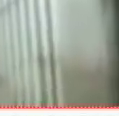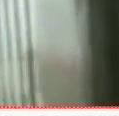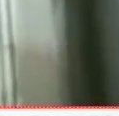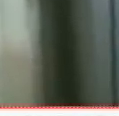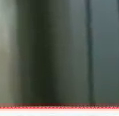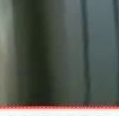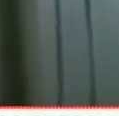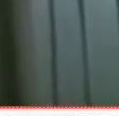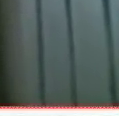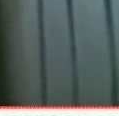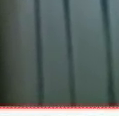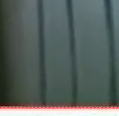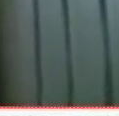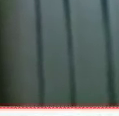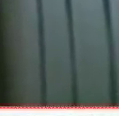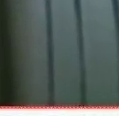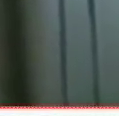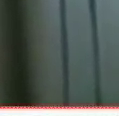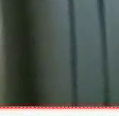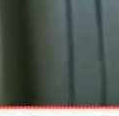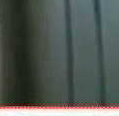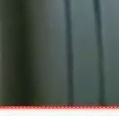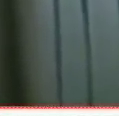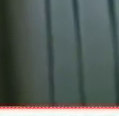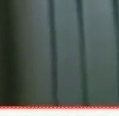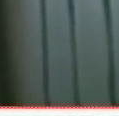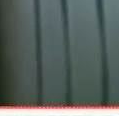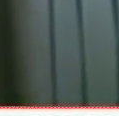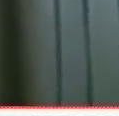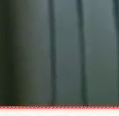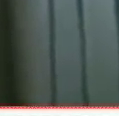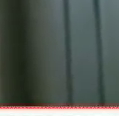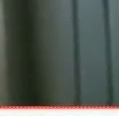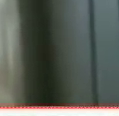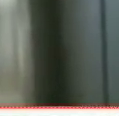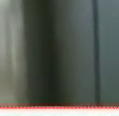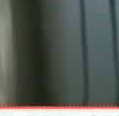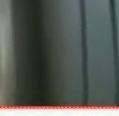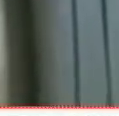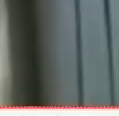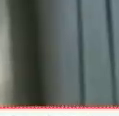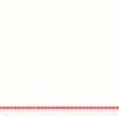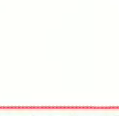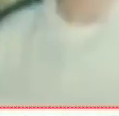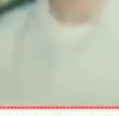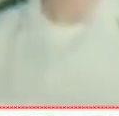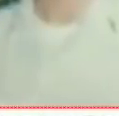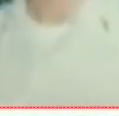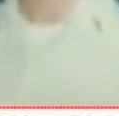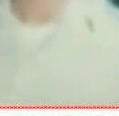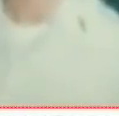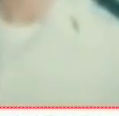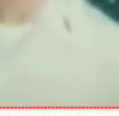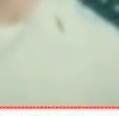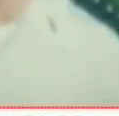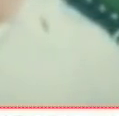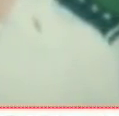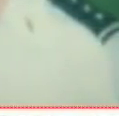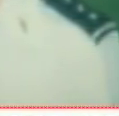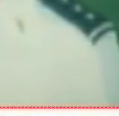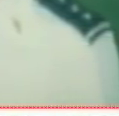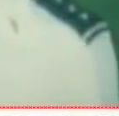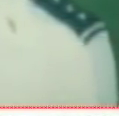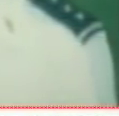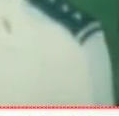a las autoridades migratorias de Estados Unidos. De Laredo y Nuevo Laredo, la frontera en México y Estados Unidos. Pero, ¿quién facilitó su